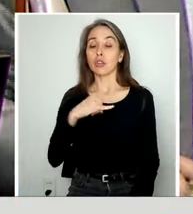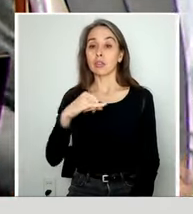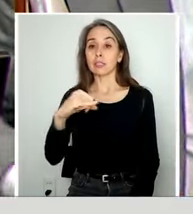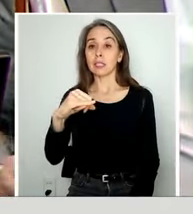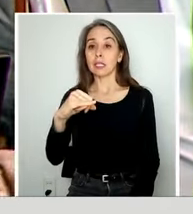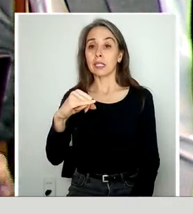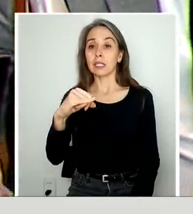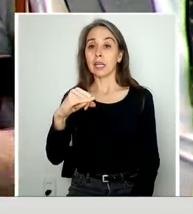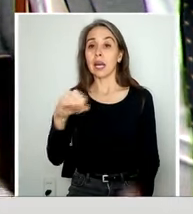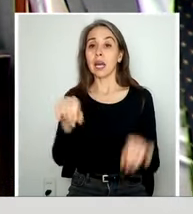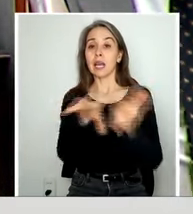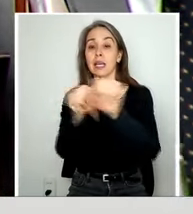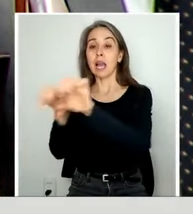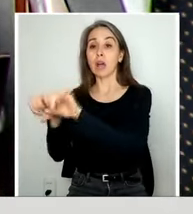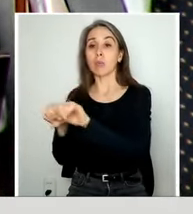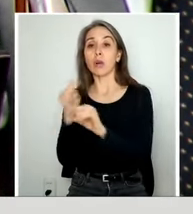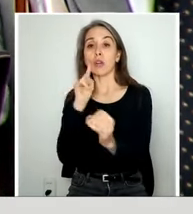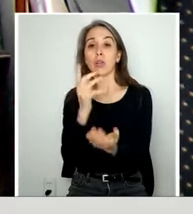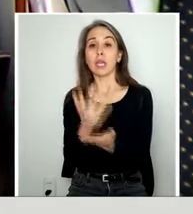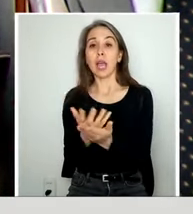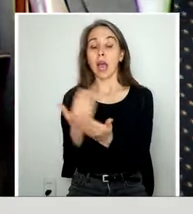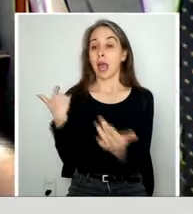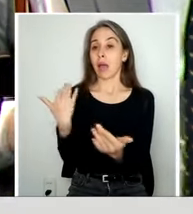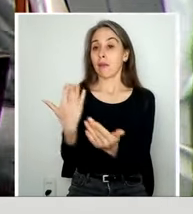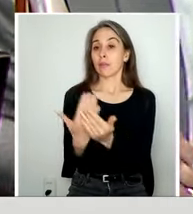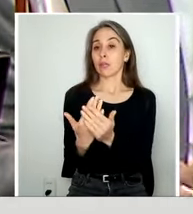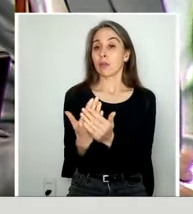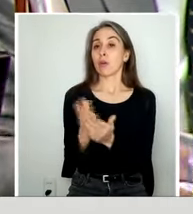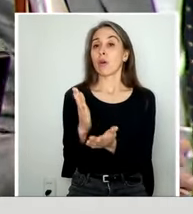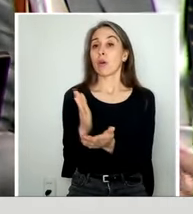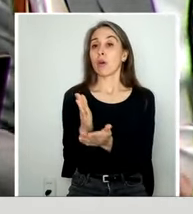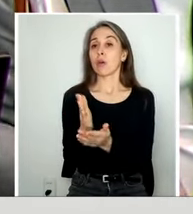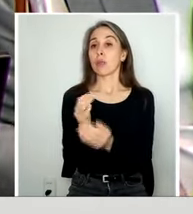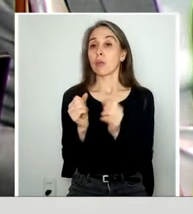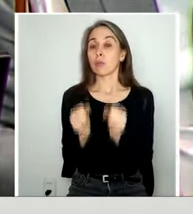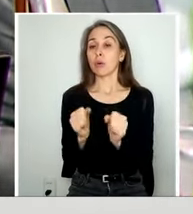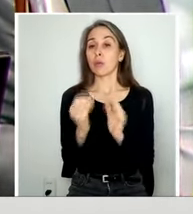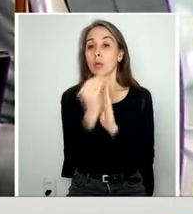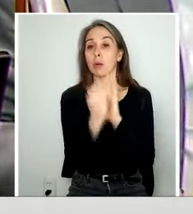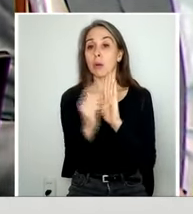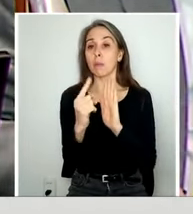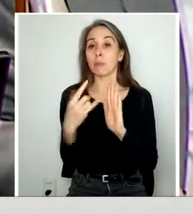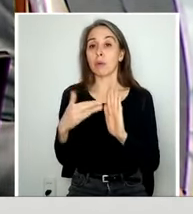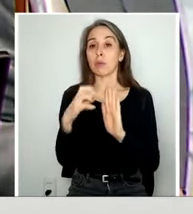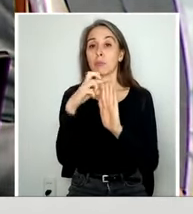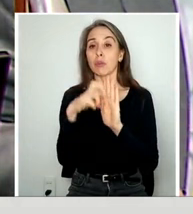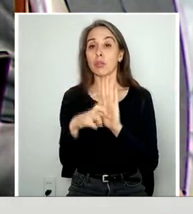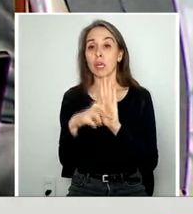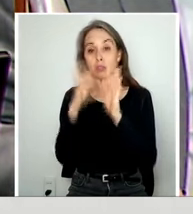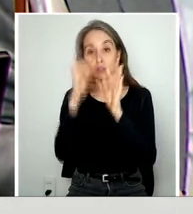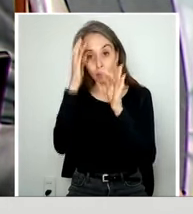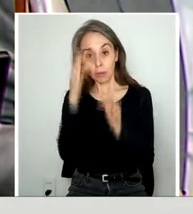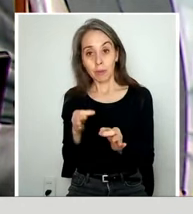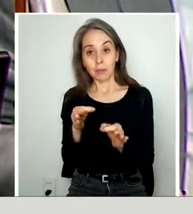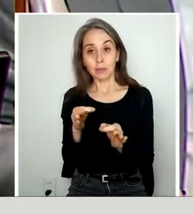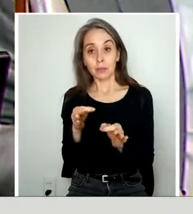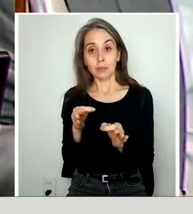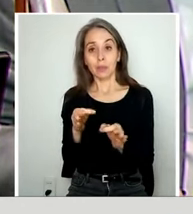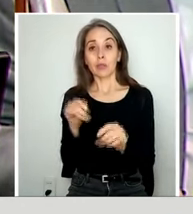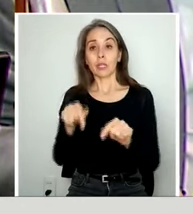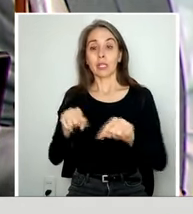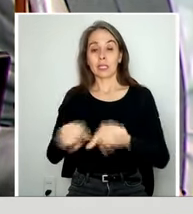consenso que ha existido hasta hace algún tiempo de poder priorizar proyectos de resolución a quien en la sala